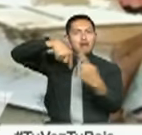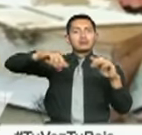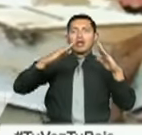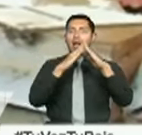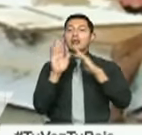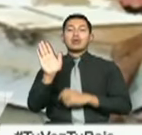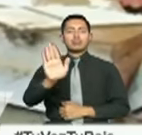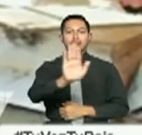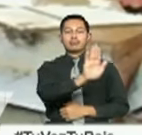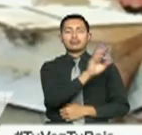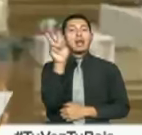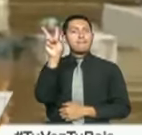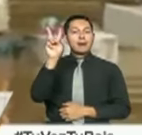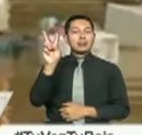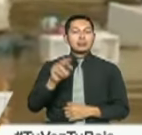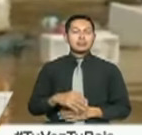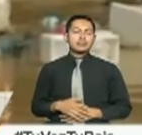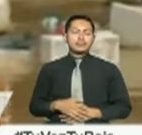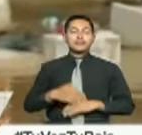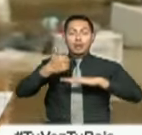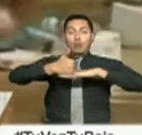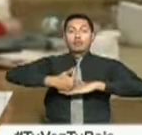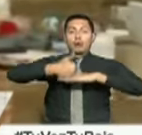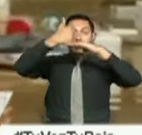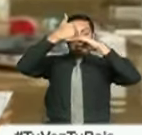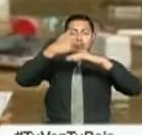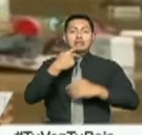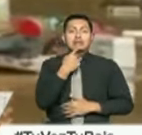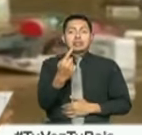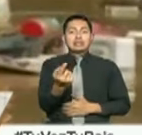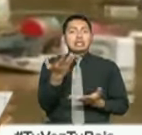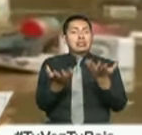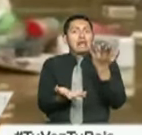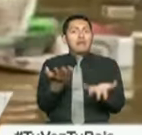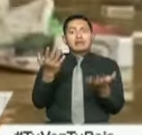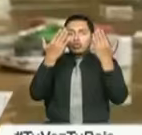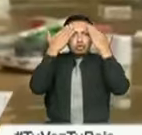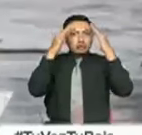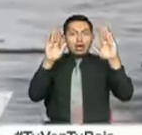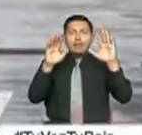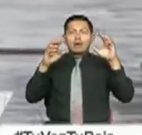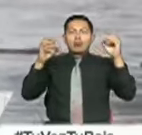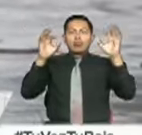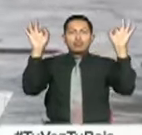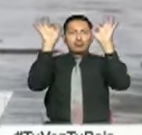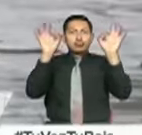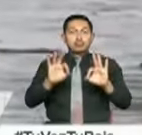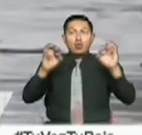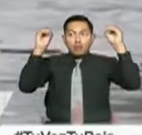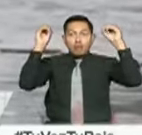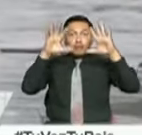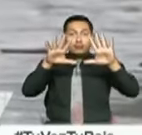provincia de Fujian y Zhejiang. Las autoridades aún no han podido restablecer la electricidad en un área con más